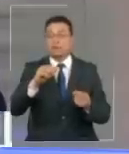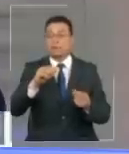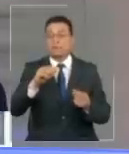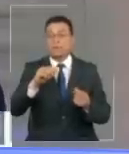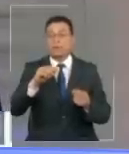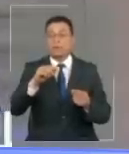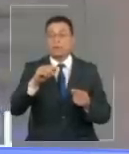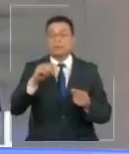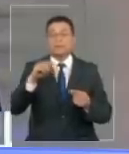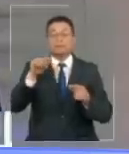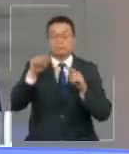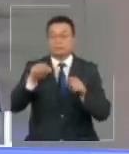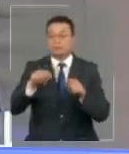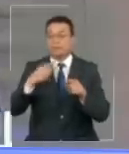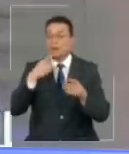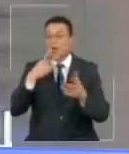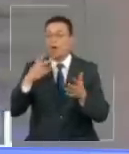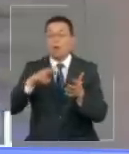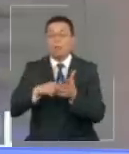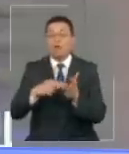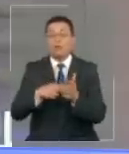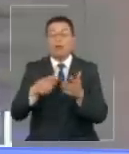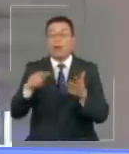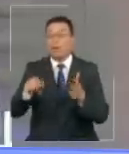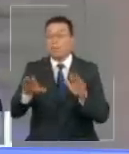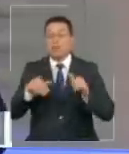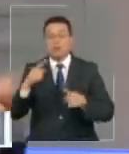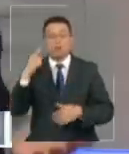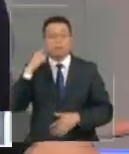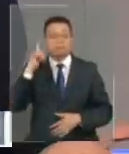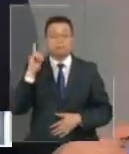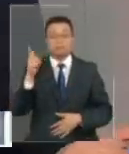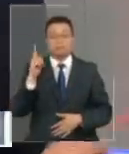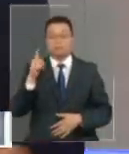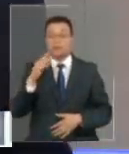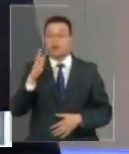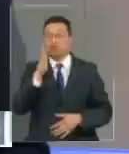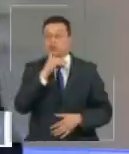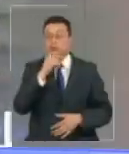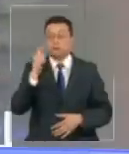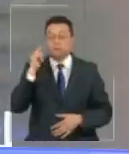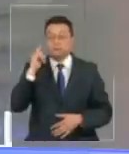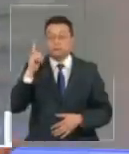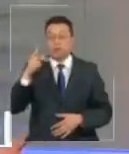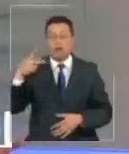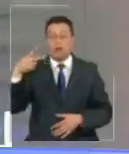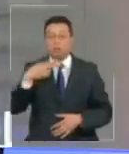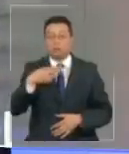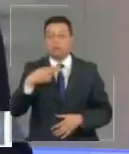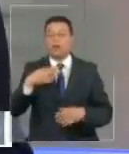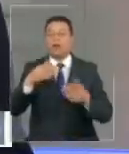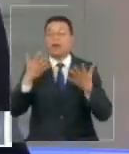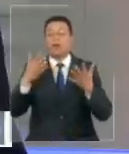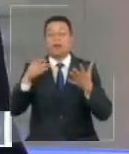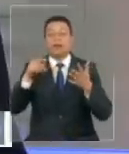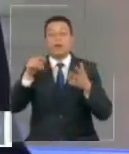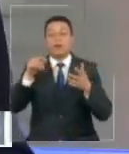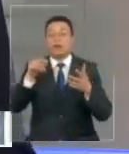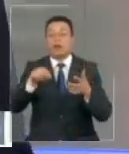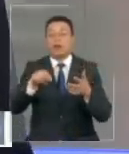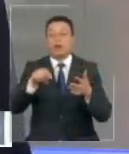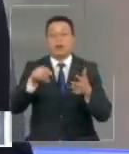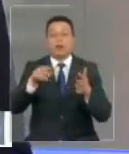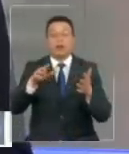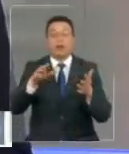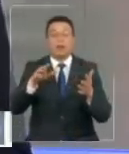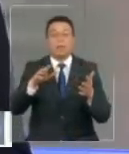Faltarle el respeto. Sacrilegio es estar toda la misa conversando en WhatsApp y ni siquiera enterarse de la misa. Pero la verdad es que la gente no lo